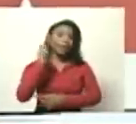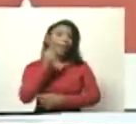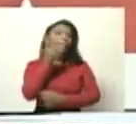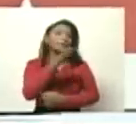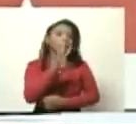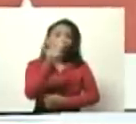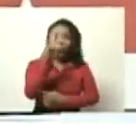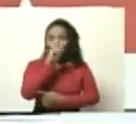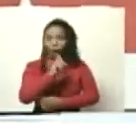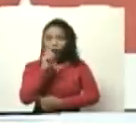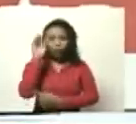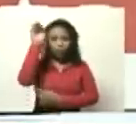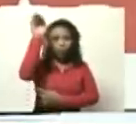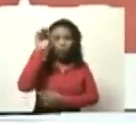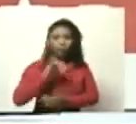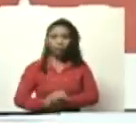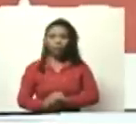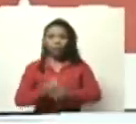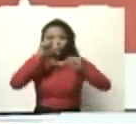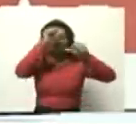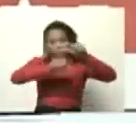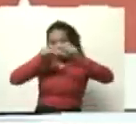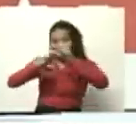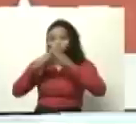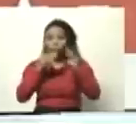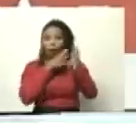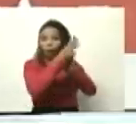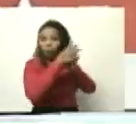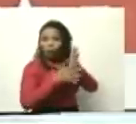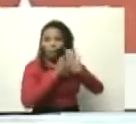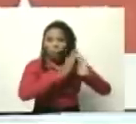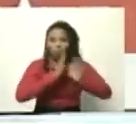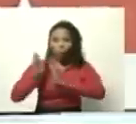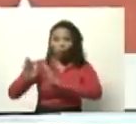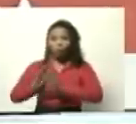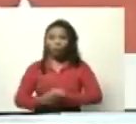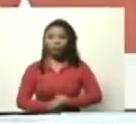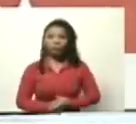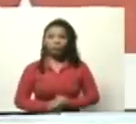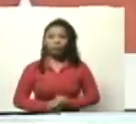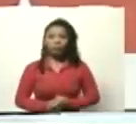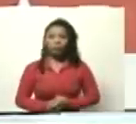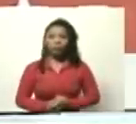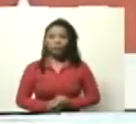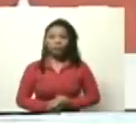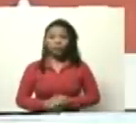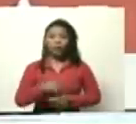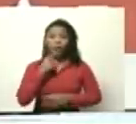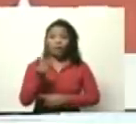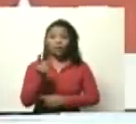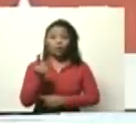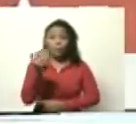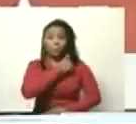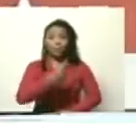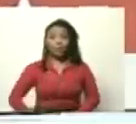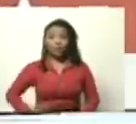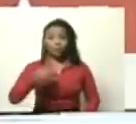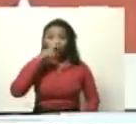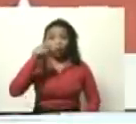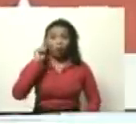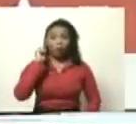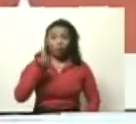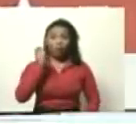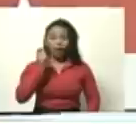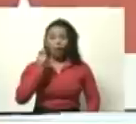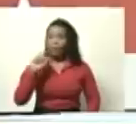próximos 4 años, revisar toda la estructura organizativa, toda. Ha dado el presidente Nicolás Maduro la tarea,